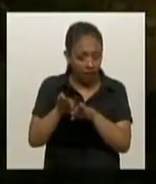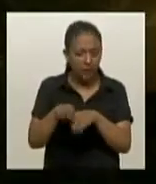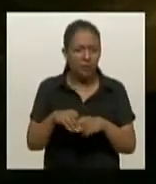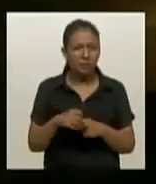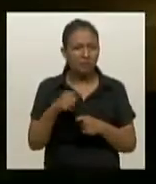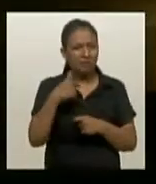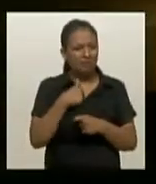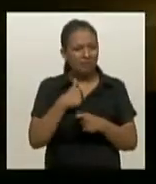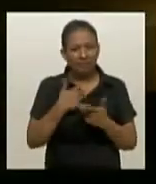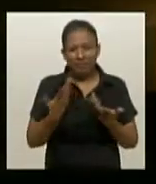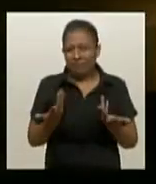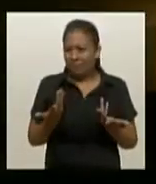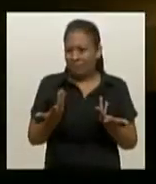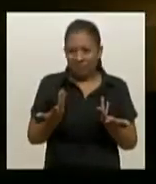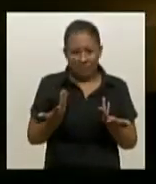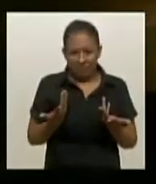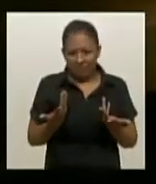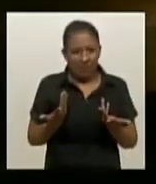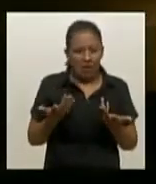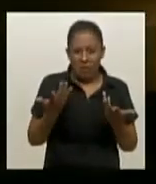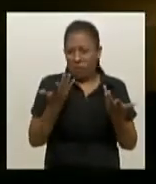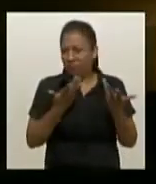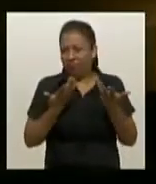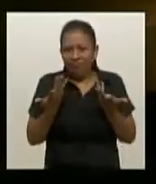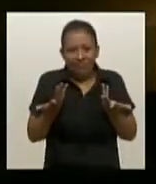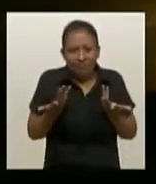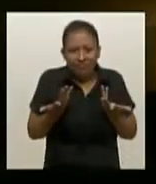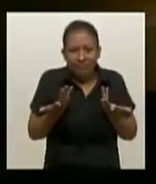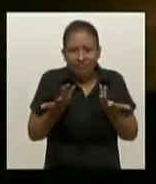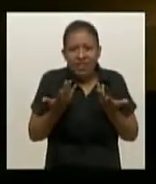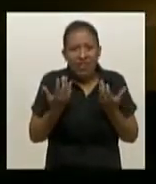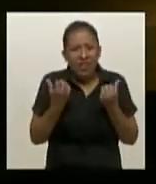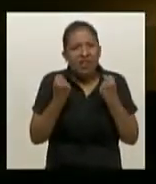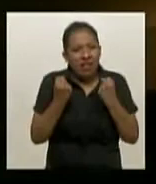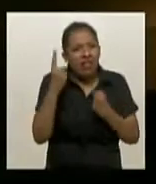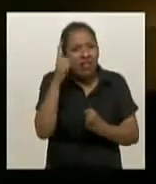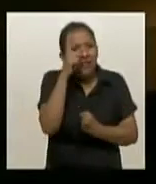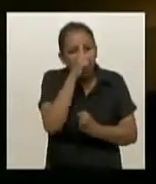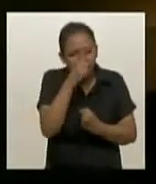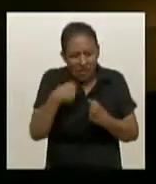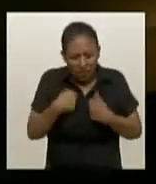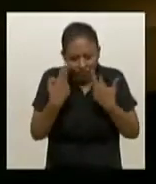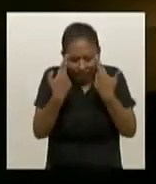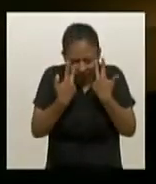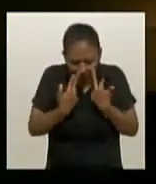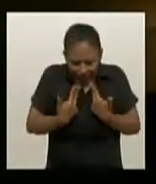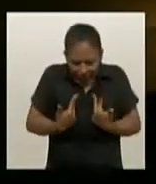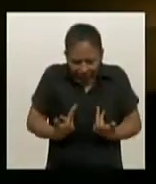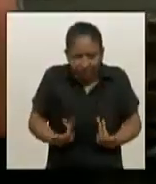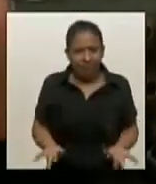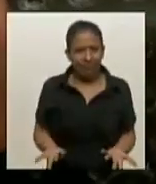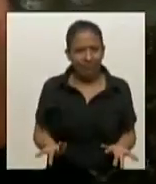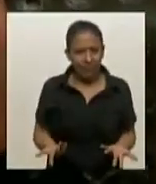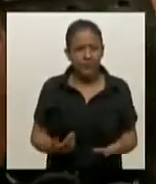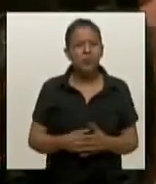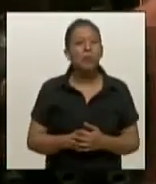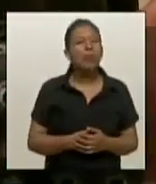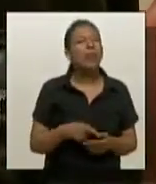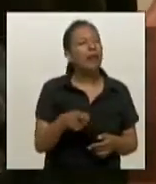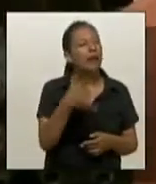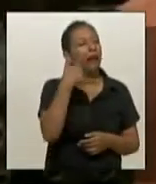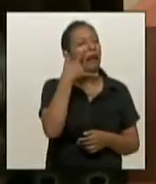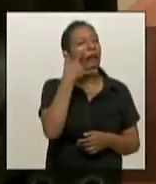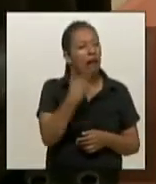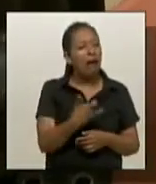para mí me quedo en un momento desprotegido, un momento muy fuerte, un momento en que emocionalmente me destruye. Es curioso que